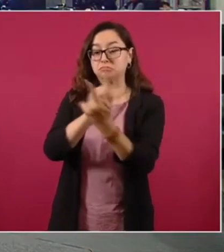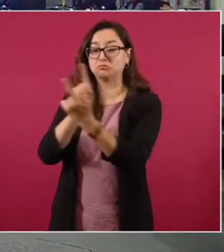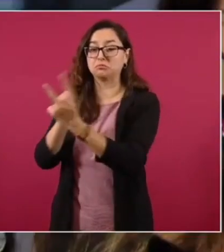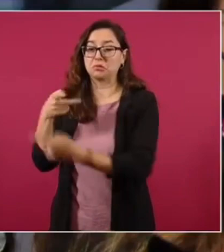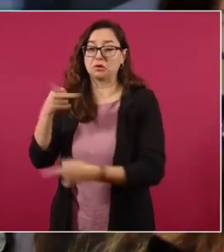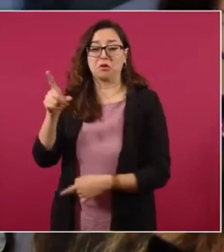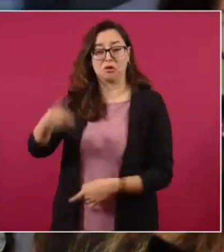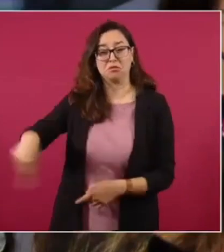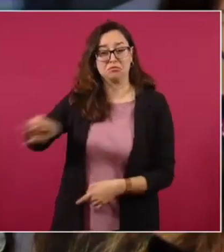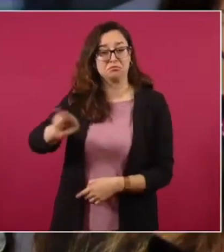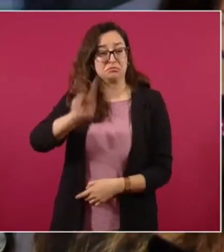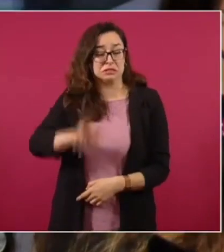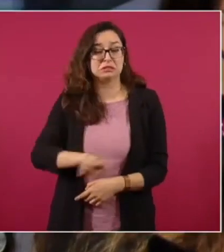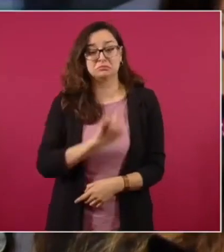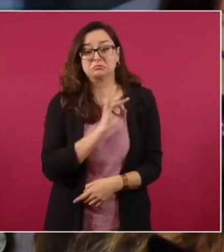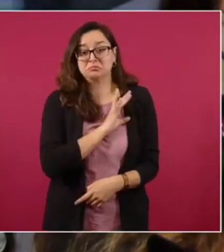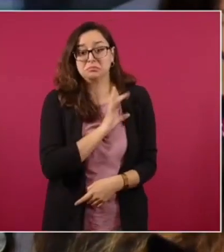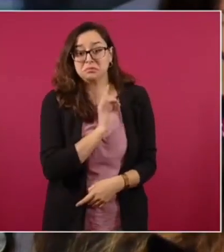atemorizadas y un